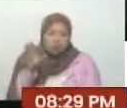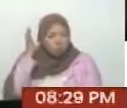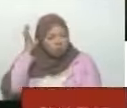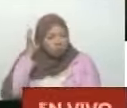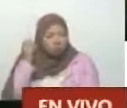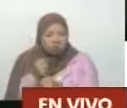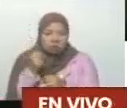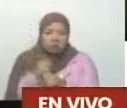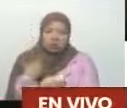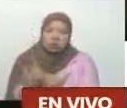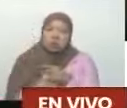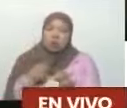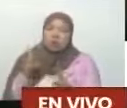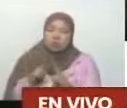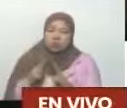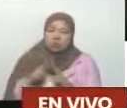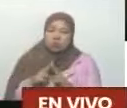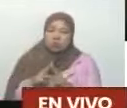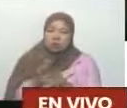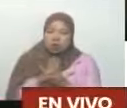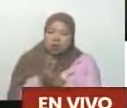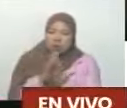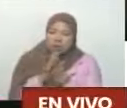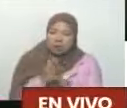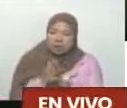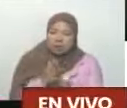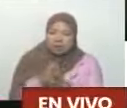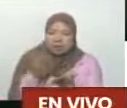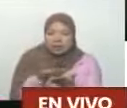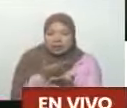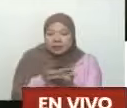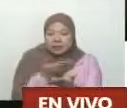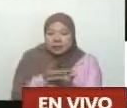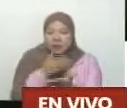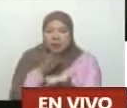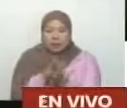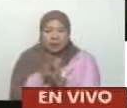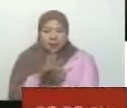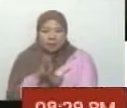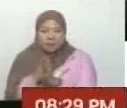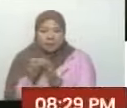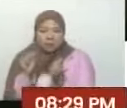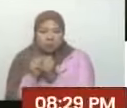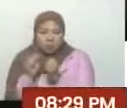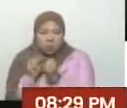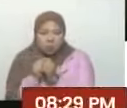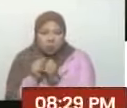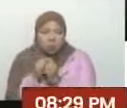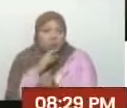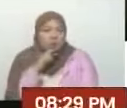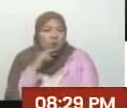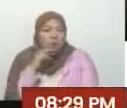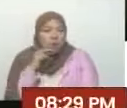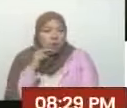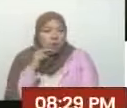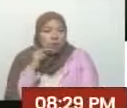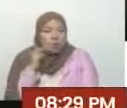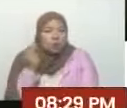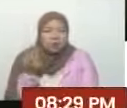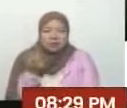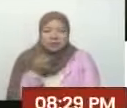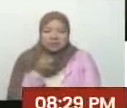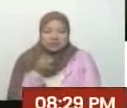que empezamos a conocer las arepas de plátano, las arepas de yuca, los dulces de todo tipo,